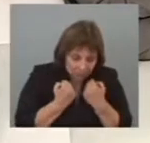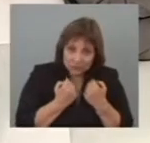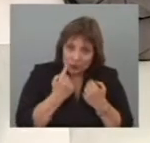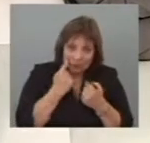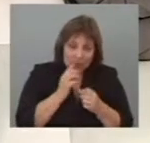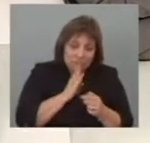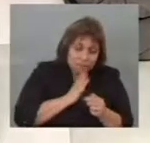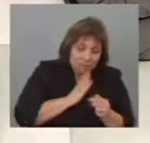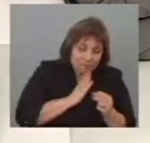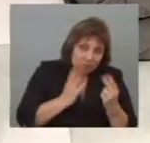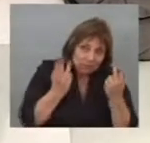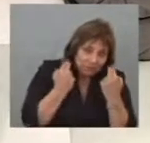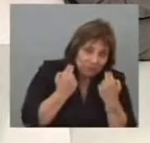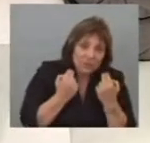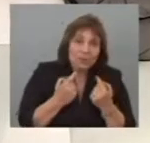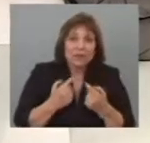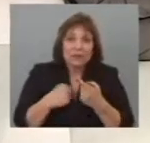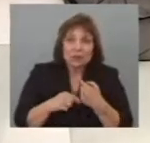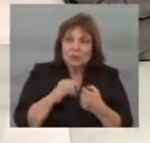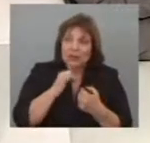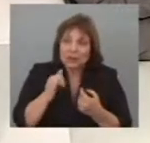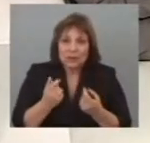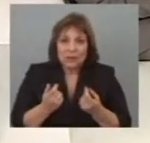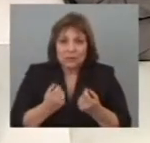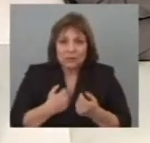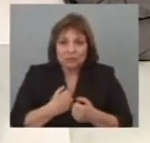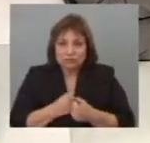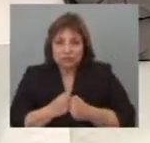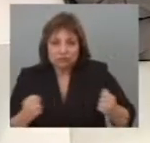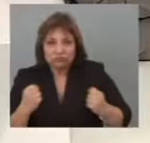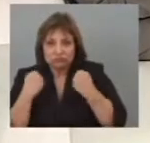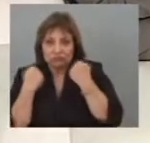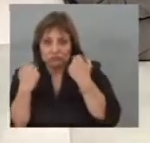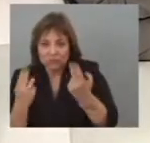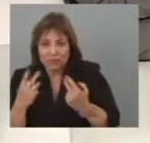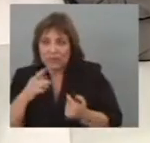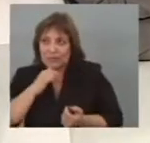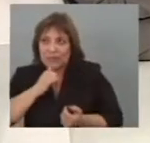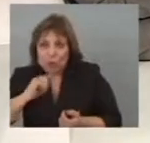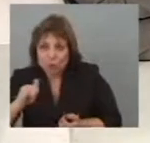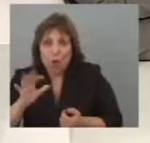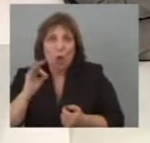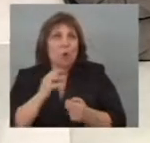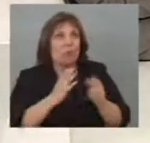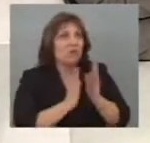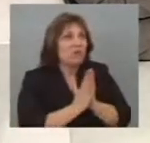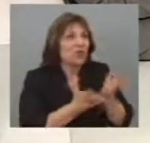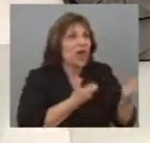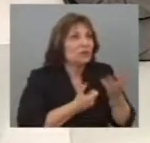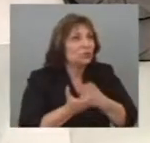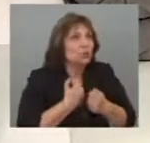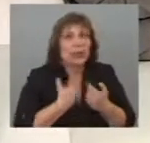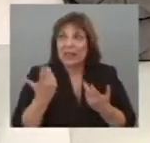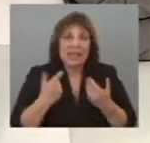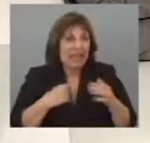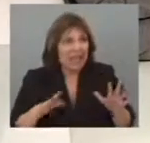subordinación. Cuesta mucho de pronto tomar la iniciativa de denunciar o de buscar ayuda, porque está la respuesta